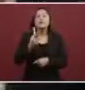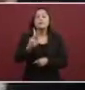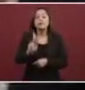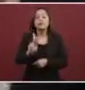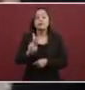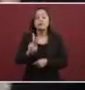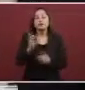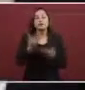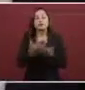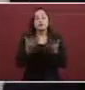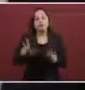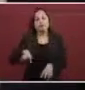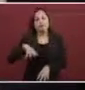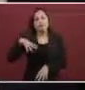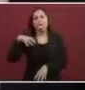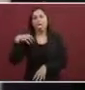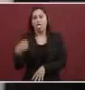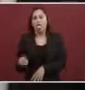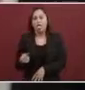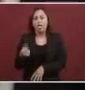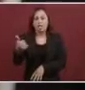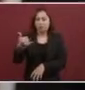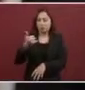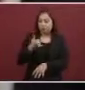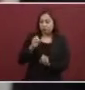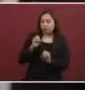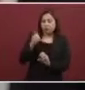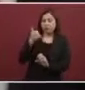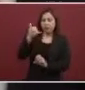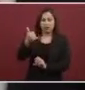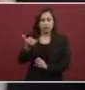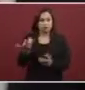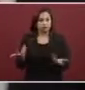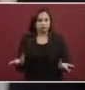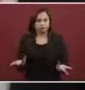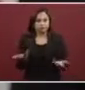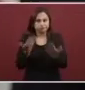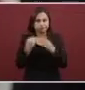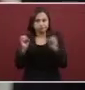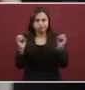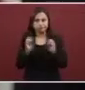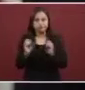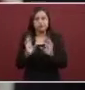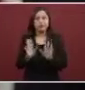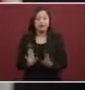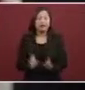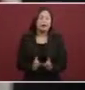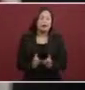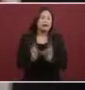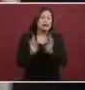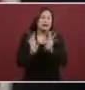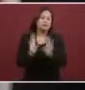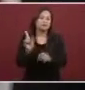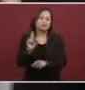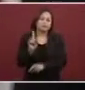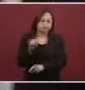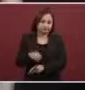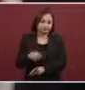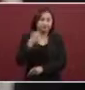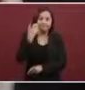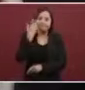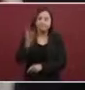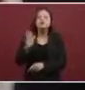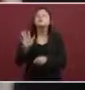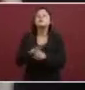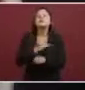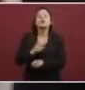ni llama ni contesta llamadas. No es casualidad, sino causalidad, que hoy precisamente,